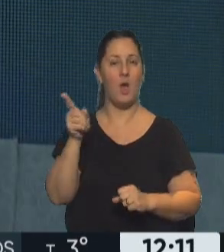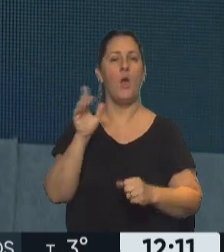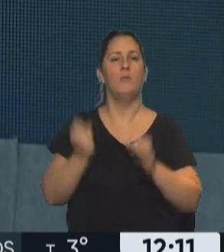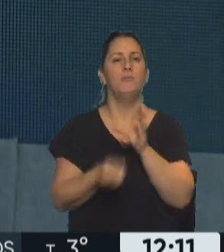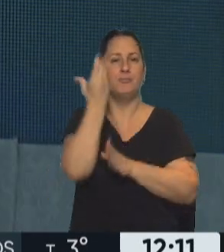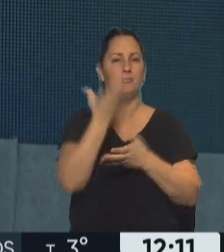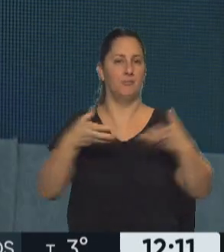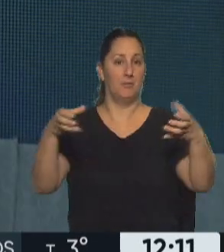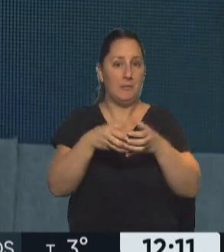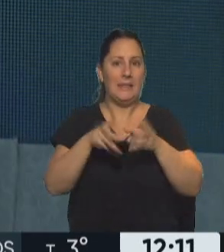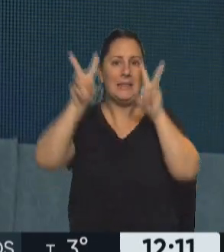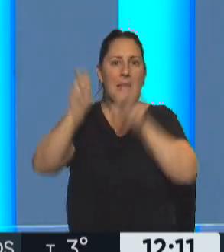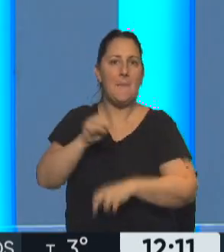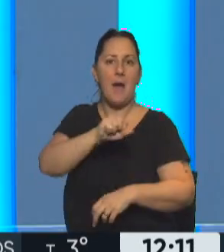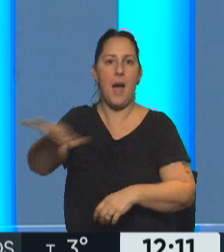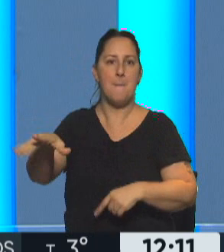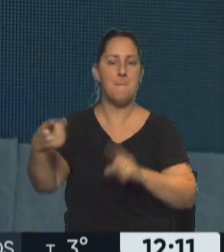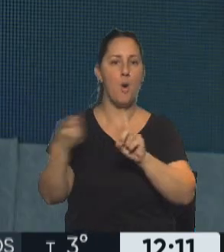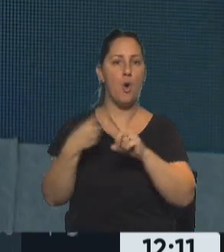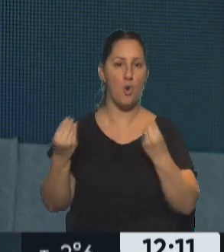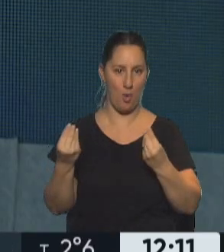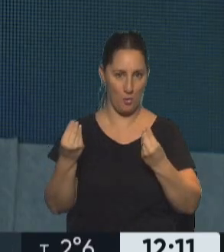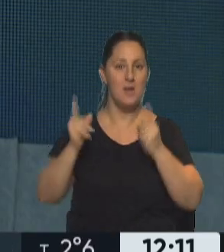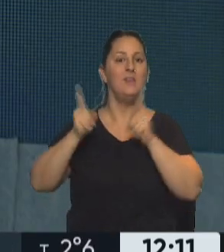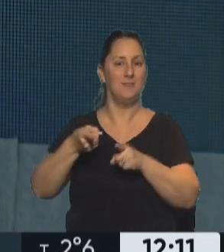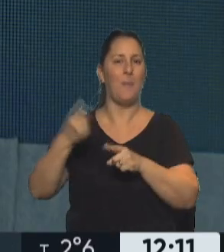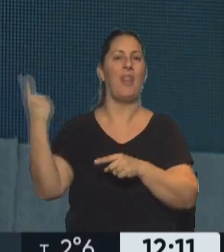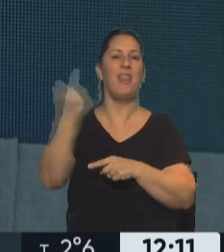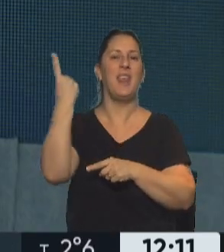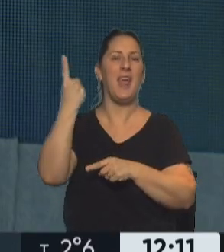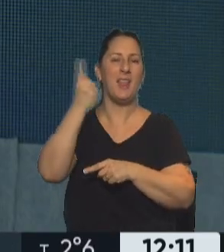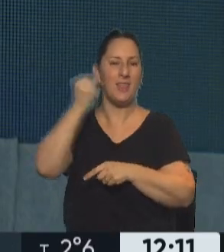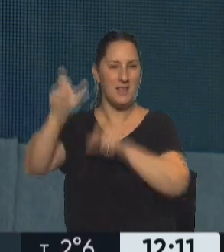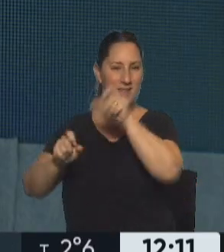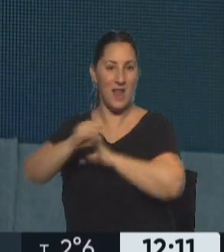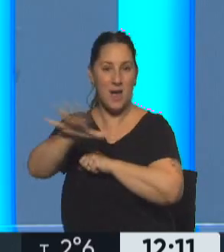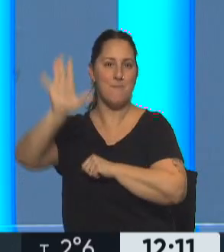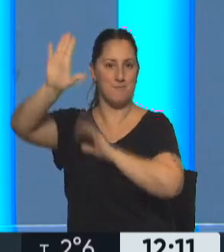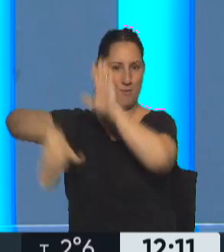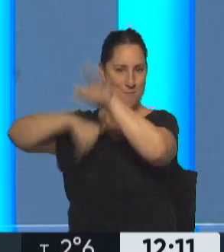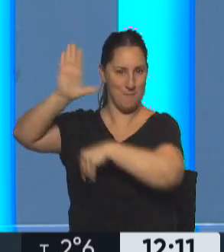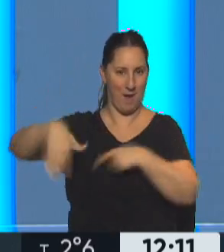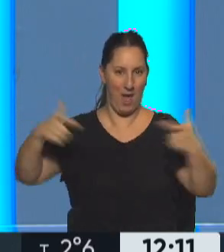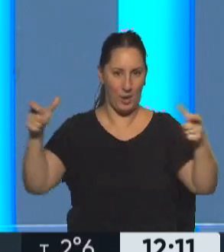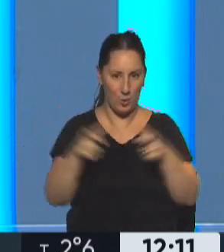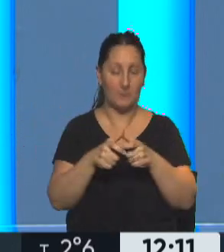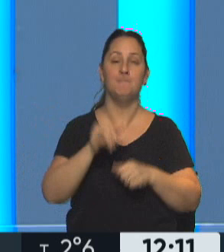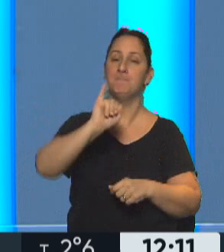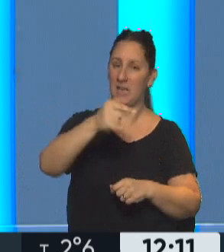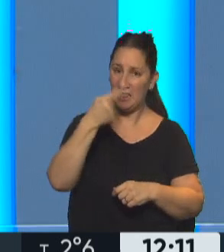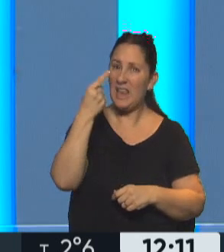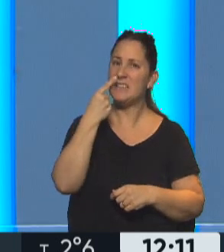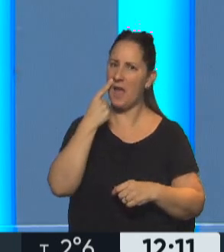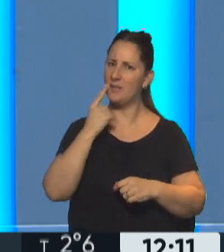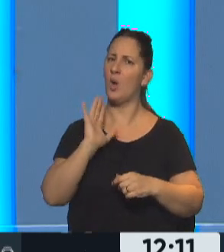equipo con el campo, nada más y nada menos, ¿no? Sí. Y la convocatoria también a la mesa de enlace para una reunión, para un encuentro. Sí, es interesante también como señal